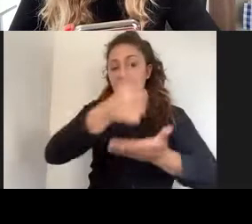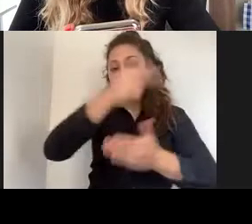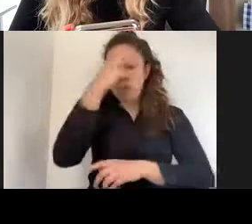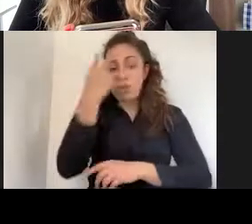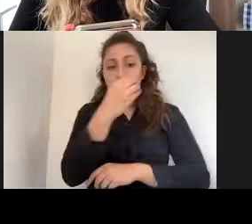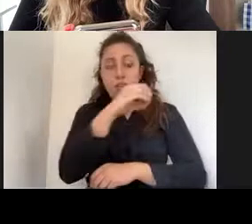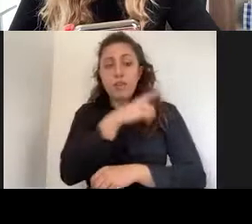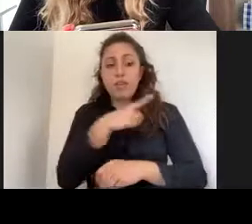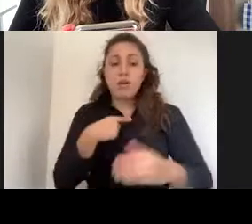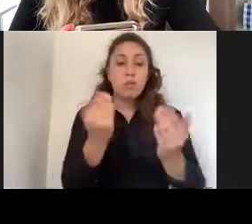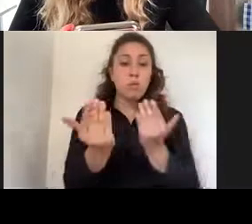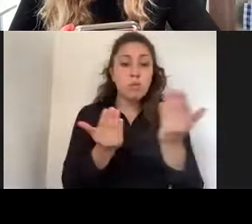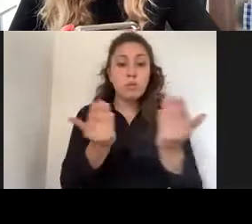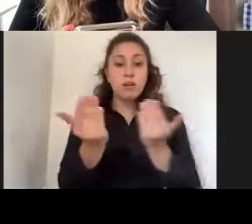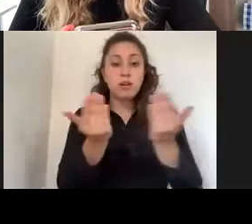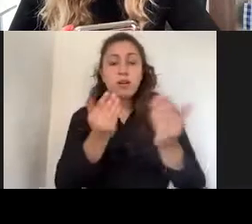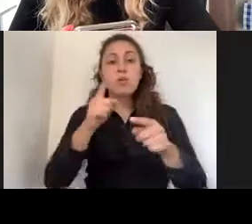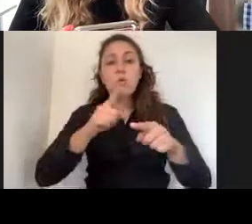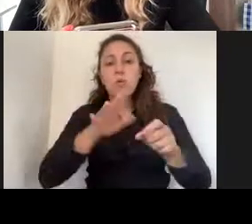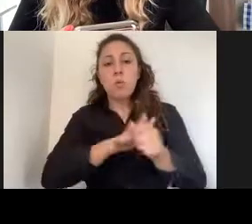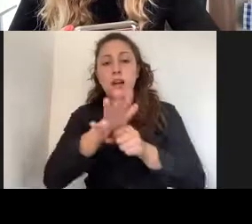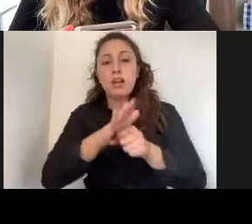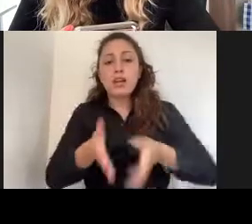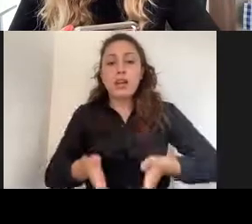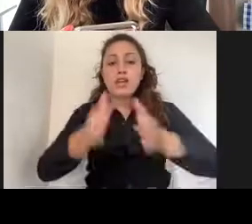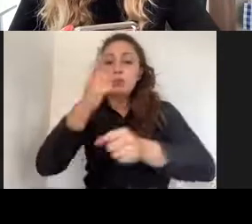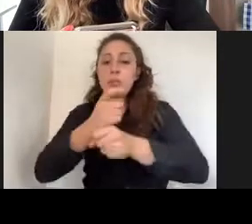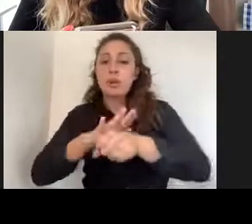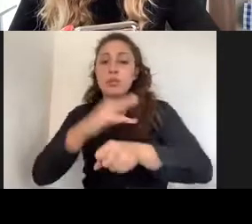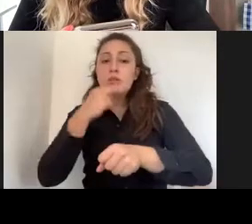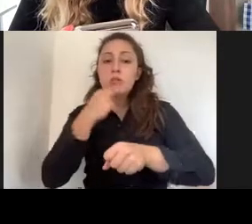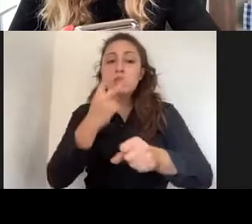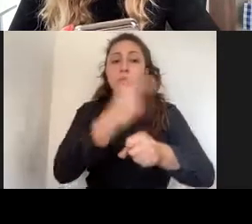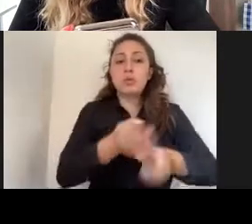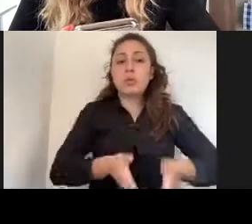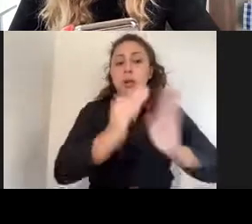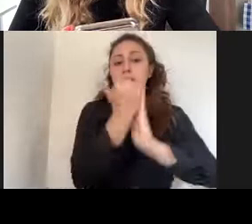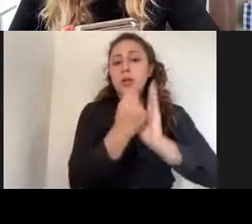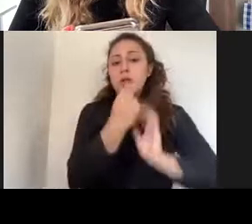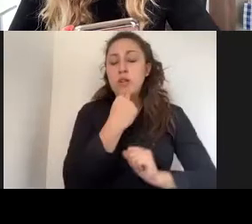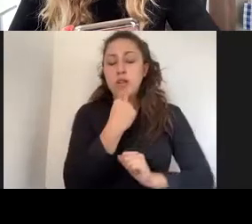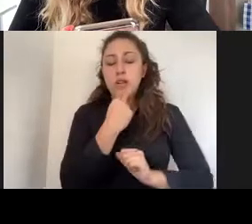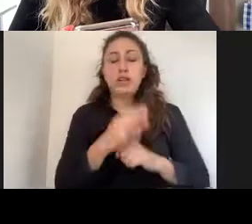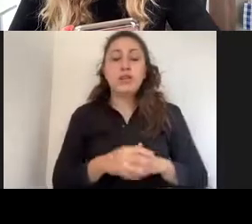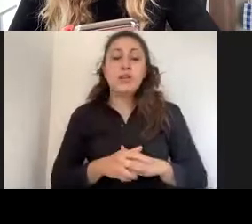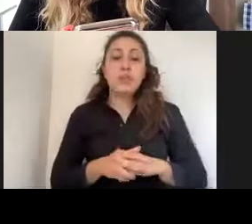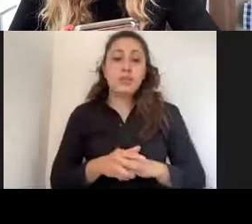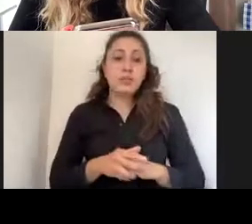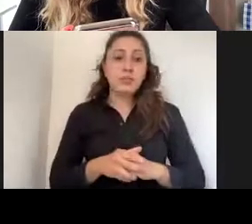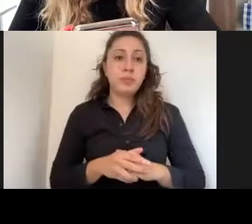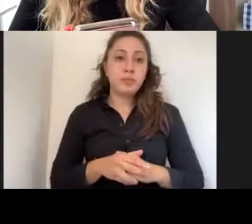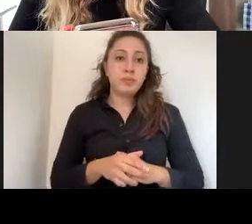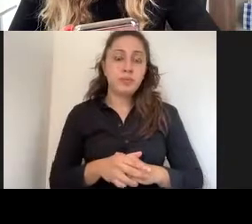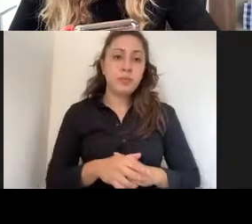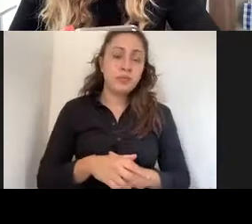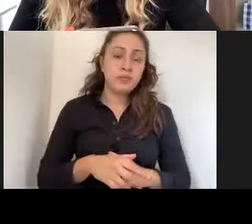una diferenciación entre vías primarias y secundarias. Quiero hacer referencia pues, de que en este proceso de